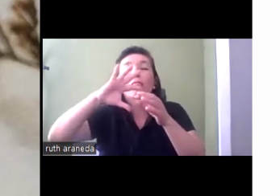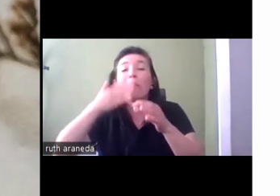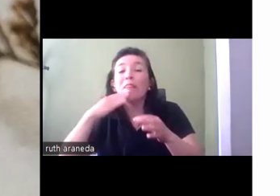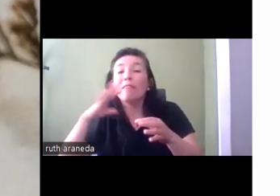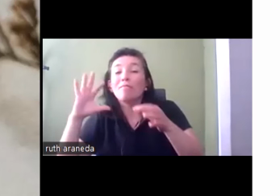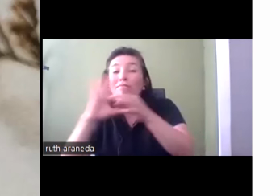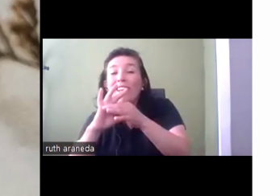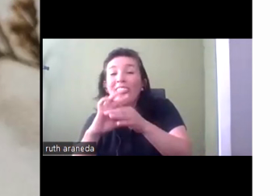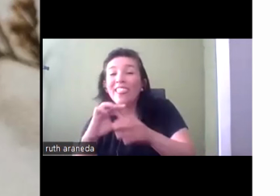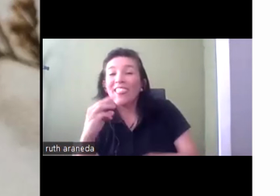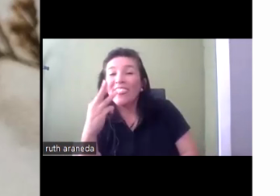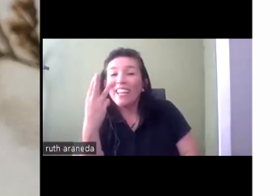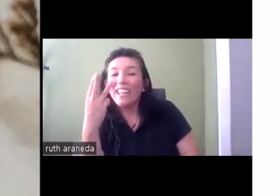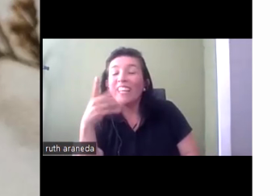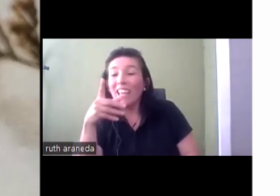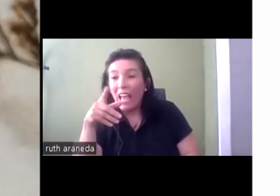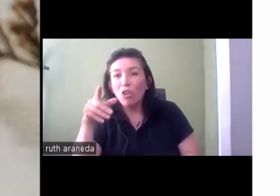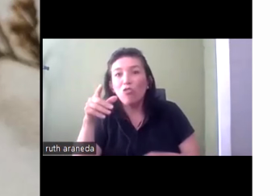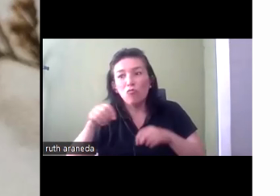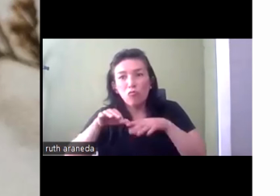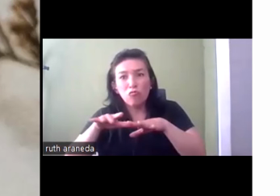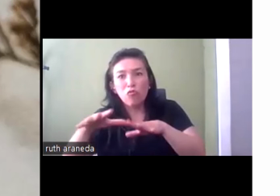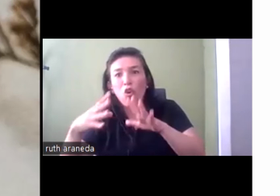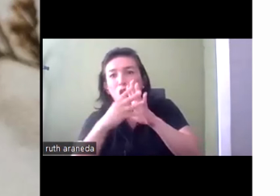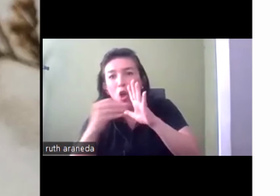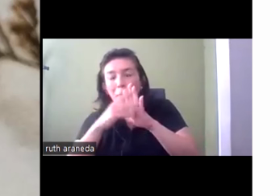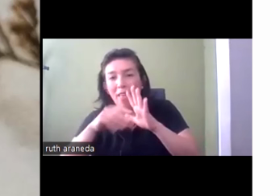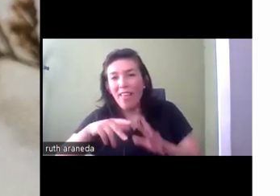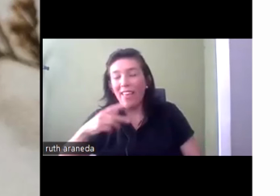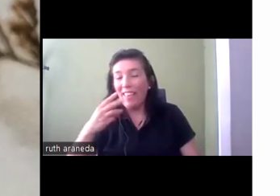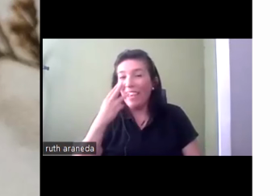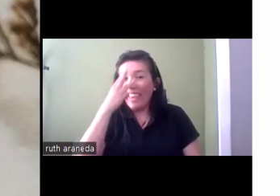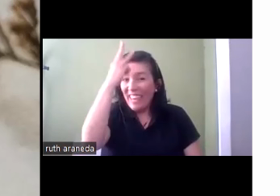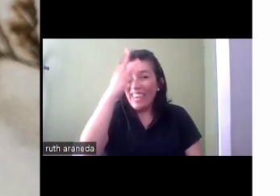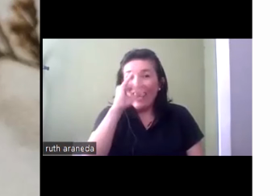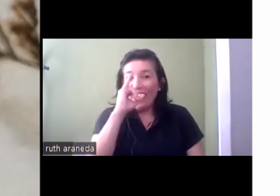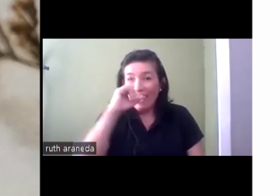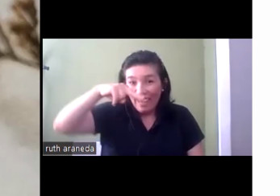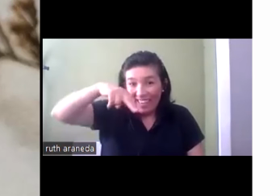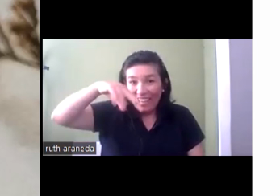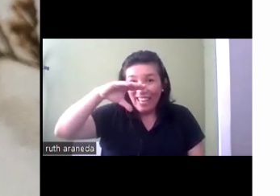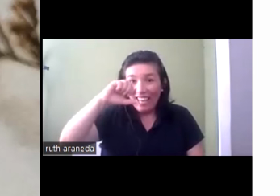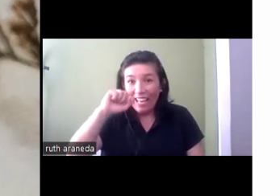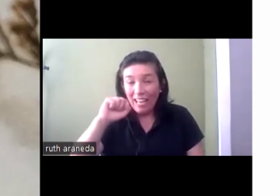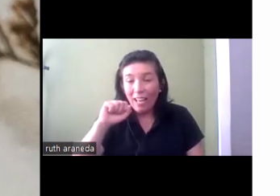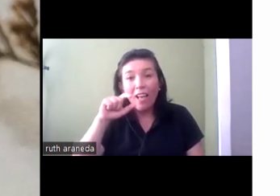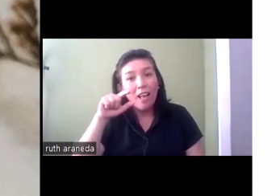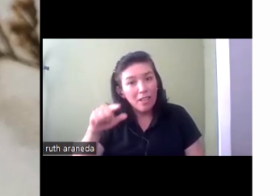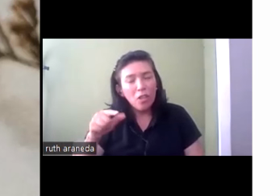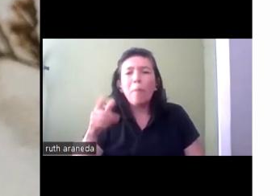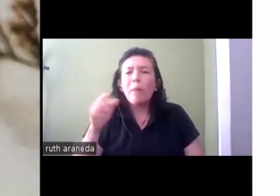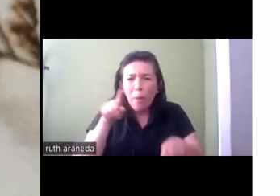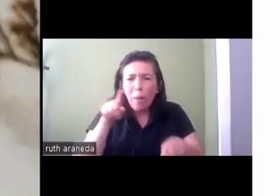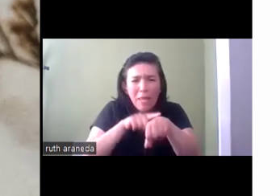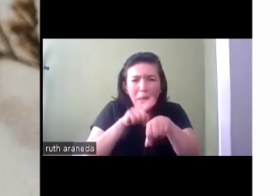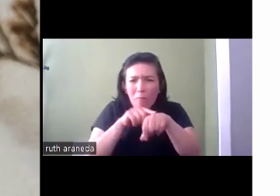esta fase que tiene influencia incaica. Entonces lo que tendríamos acá básicamente sería una especie de contemporaneidad, por así decirlo, entre